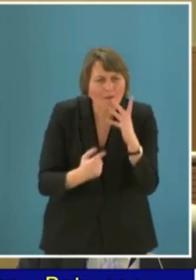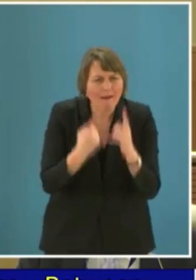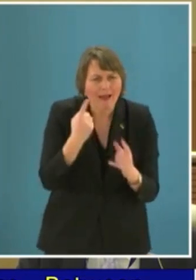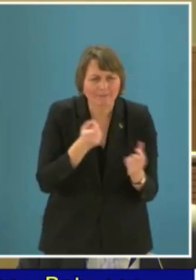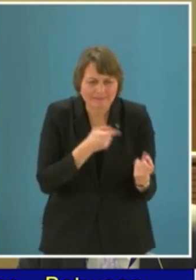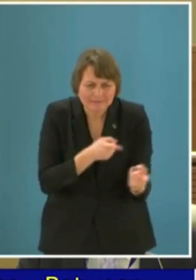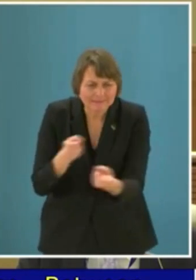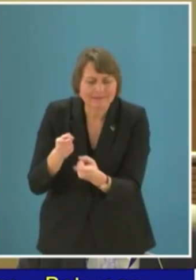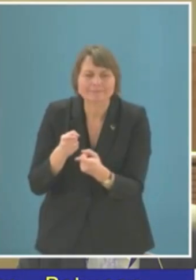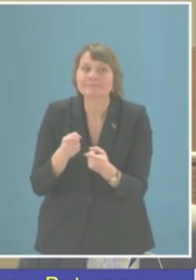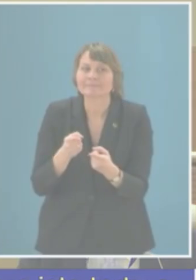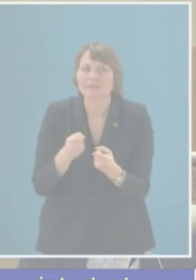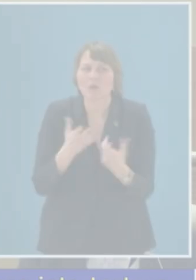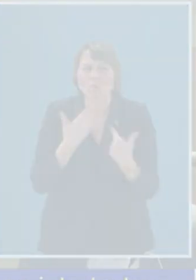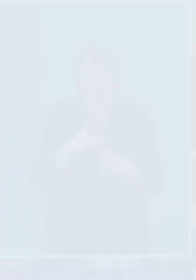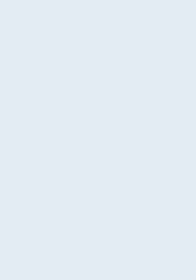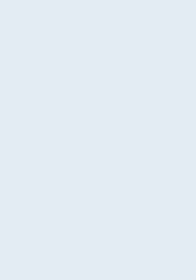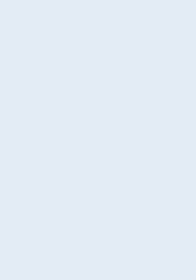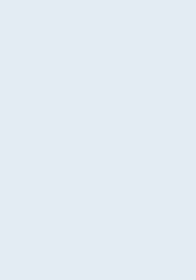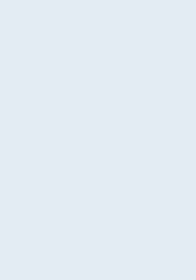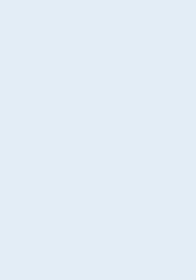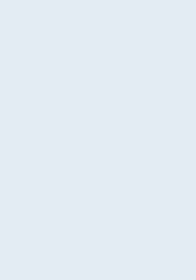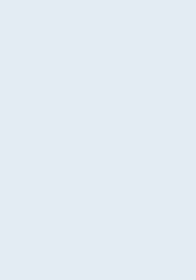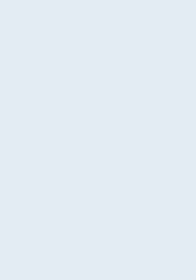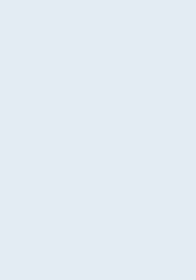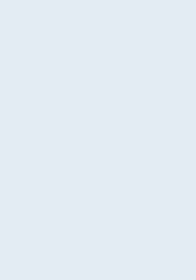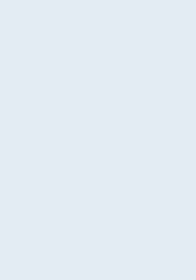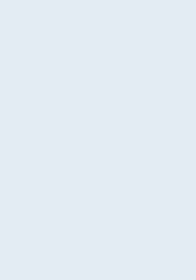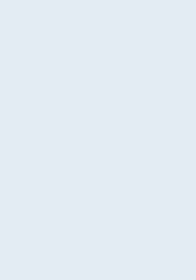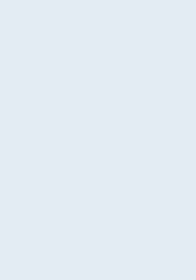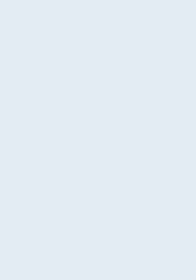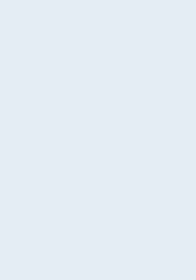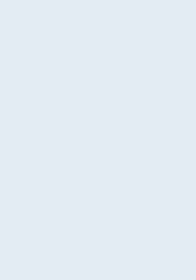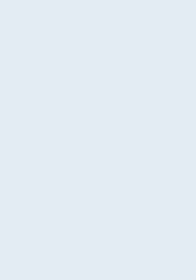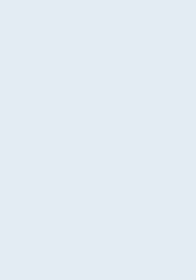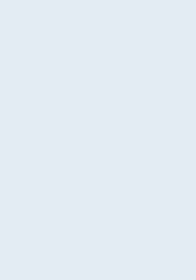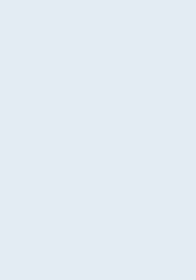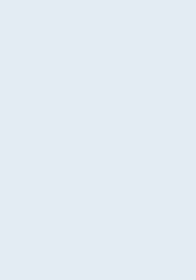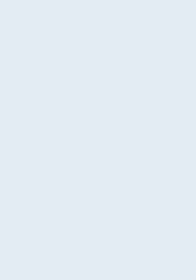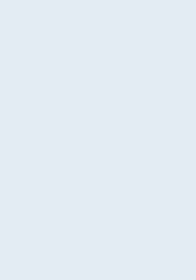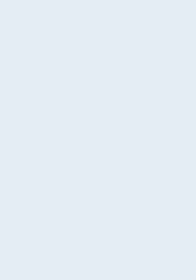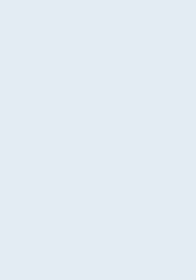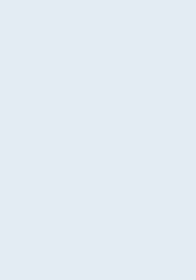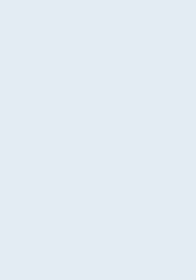preventiva oficiosa en nuestra Constitución y se repare integralmente las víctimas de este delito atroz. Gracias.